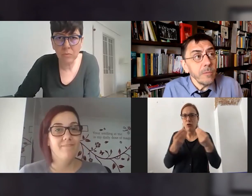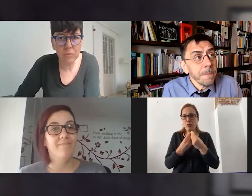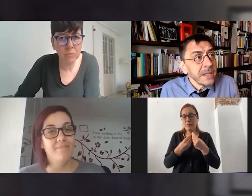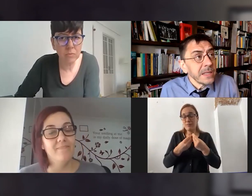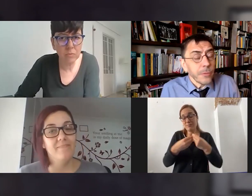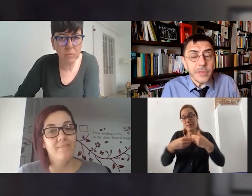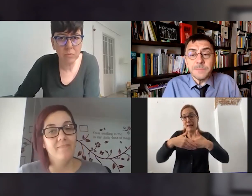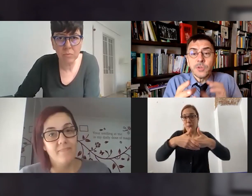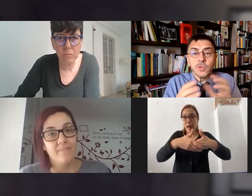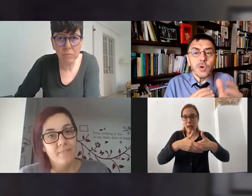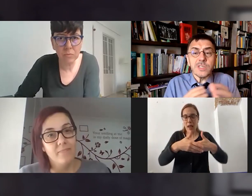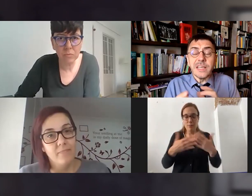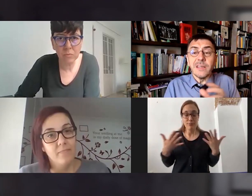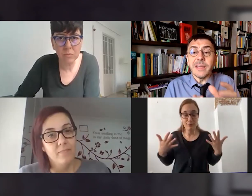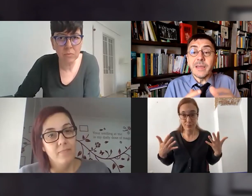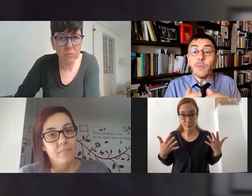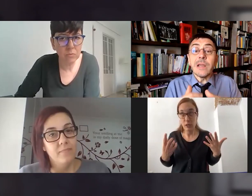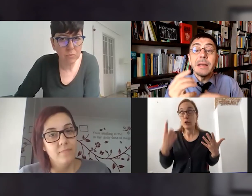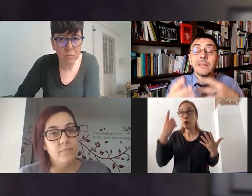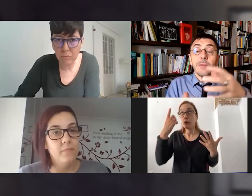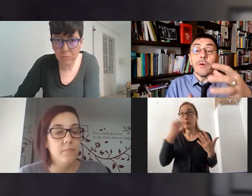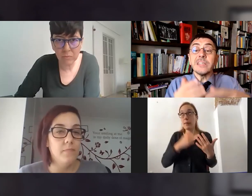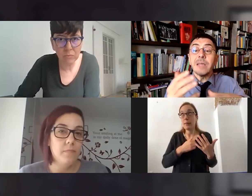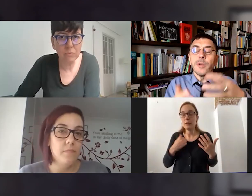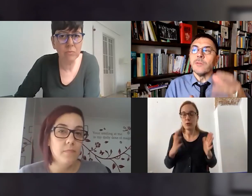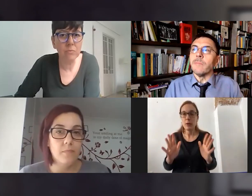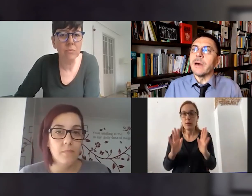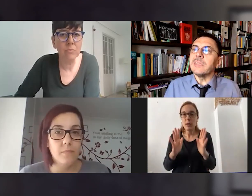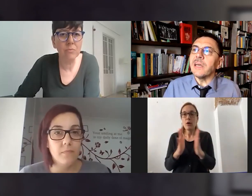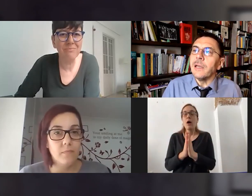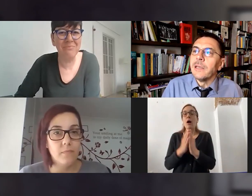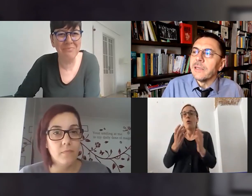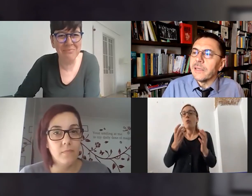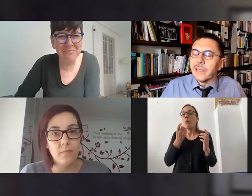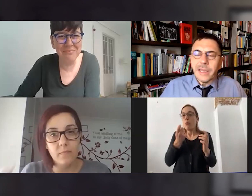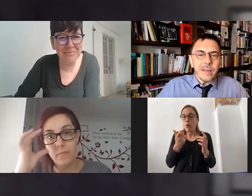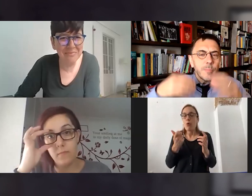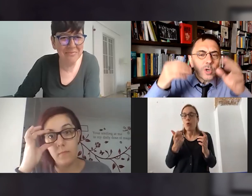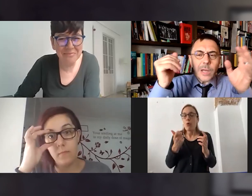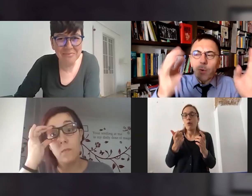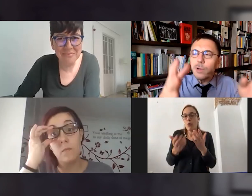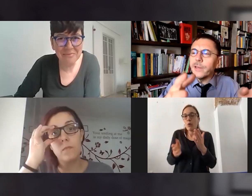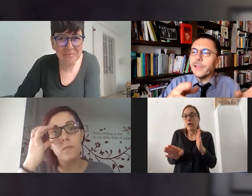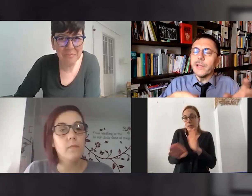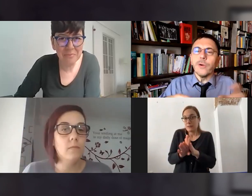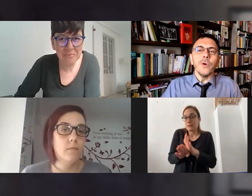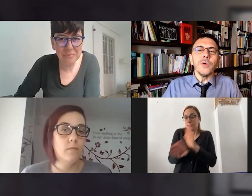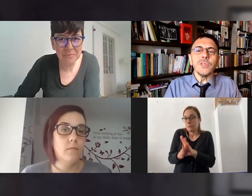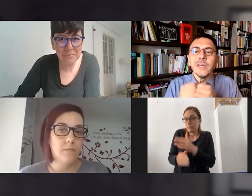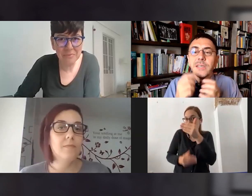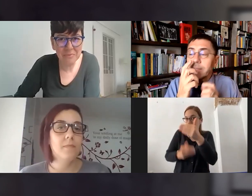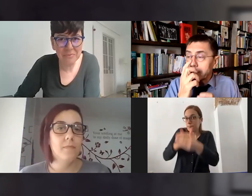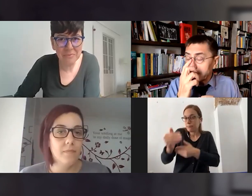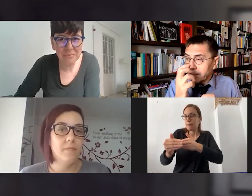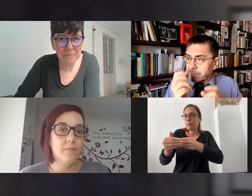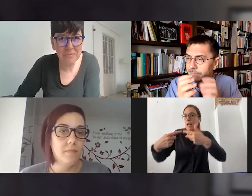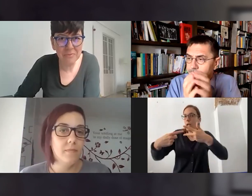bendito, ¿no? Entonces, soy consciente de que buena parte de lo que se está poniendo en marcha, el impuesto a los ricos,